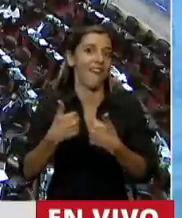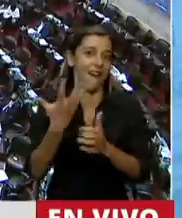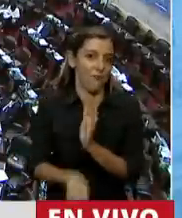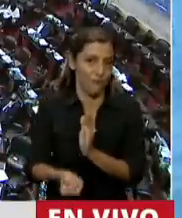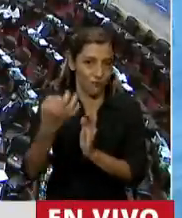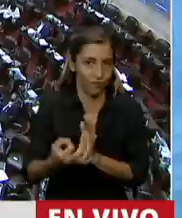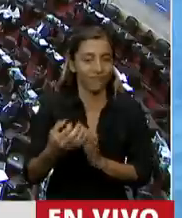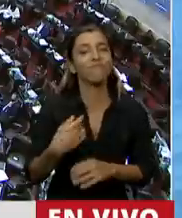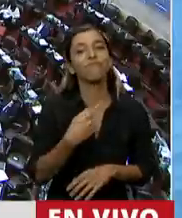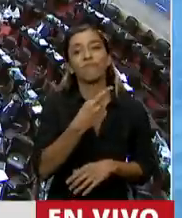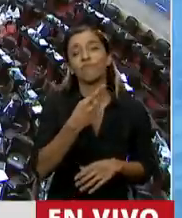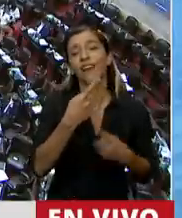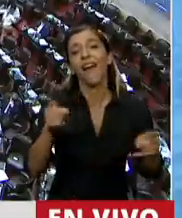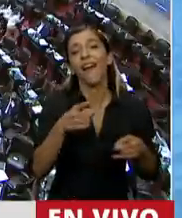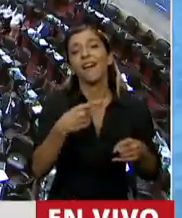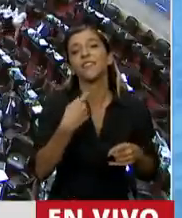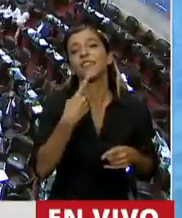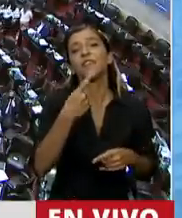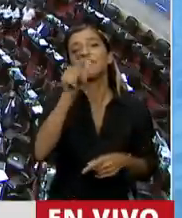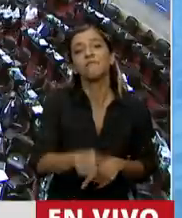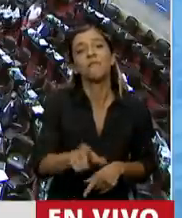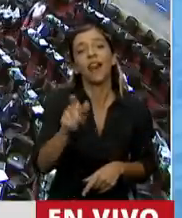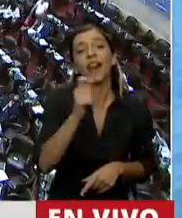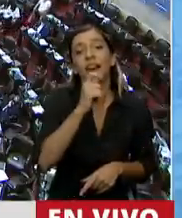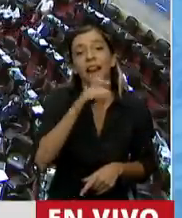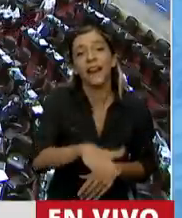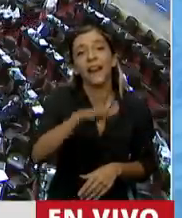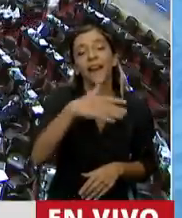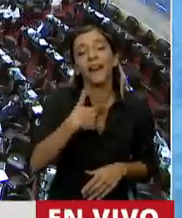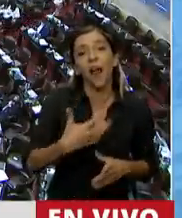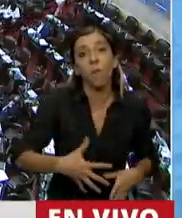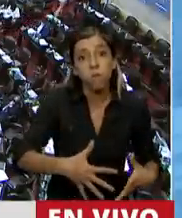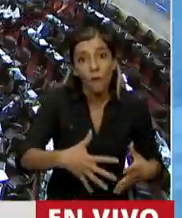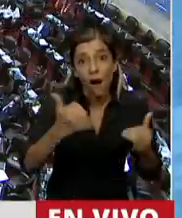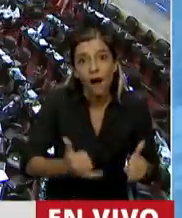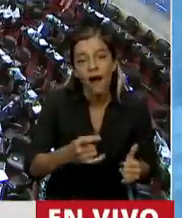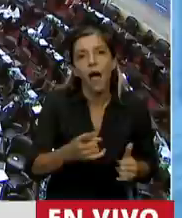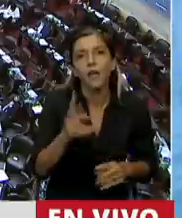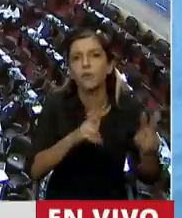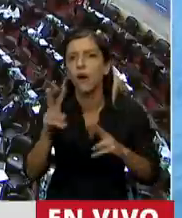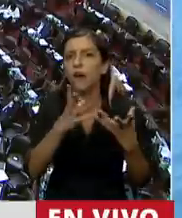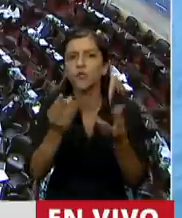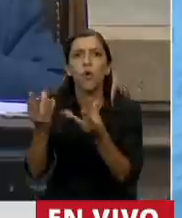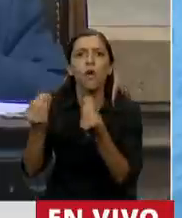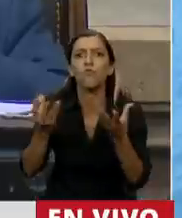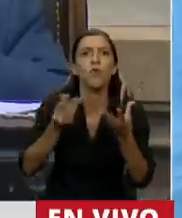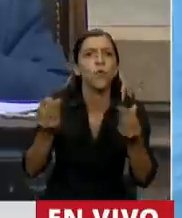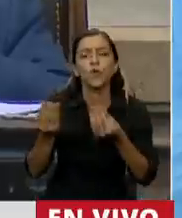una niña embarazada, buscaba ayuda en solitario y, como suele